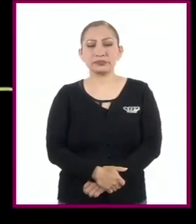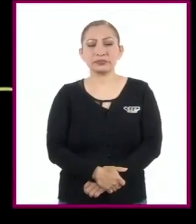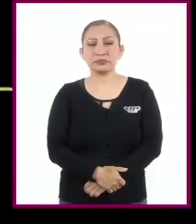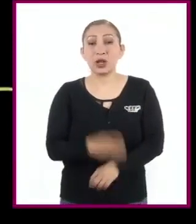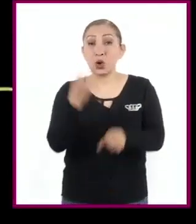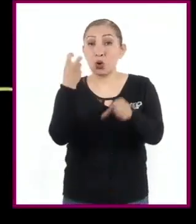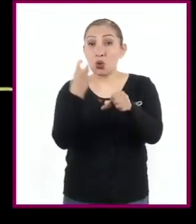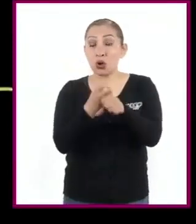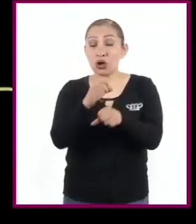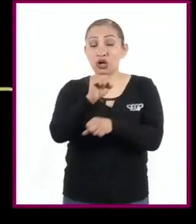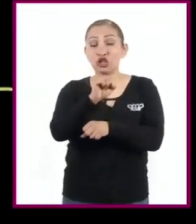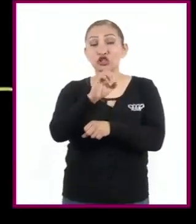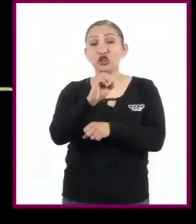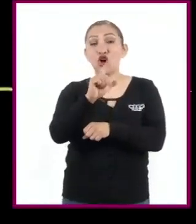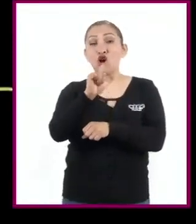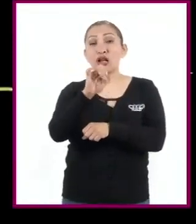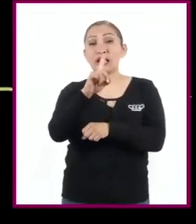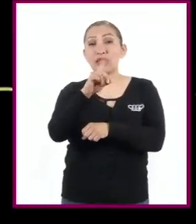sólido